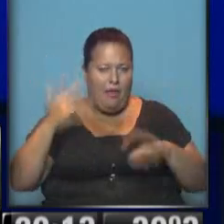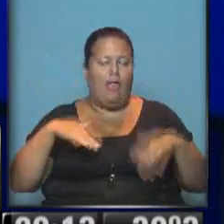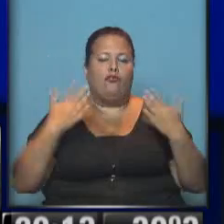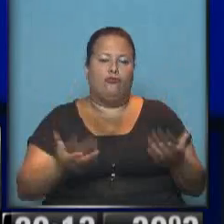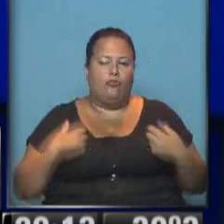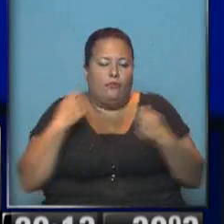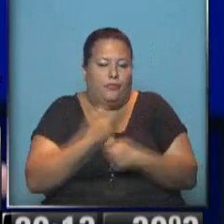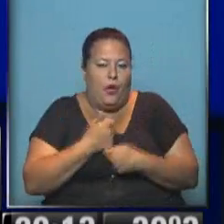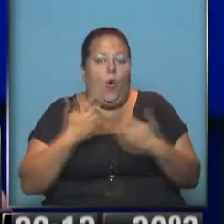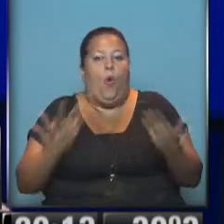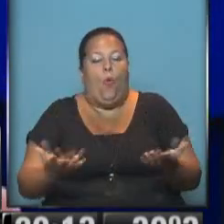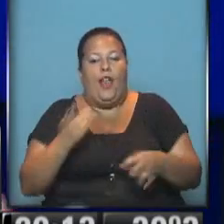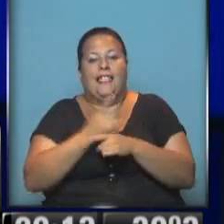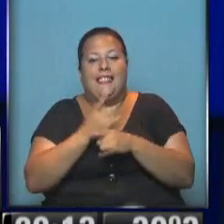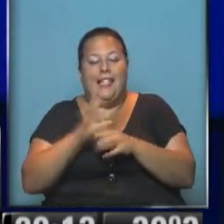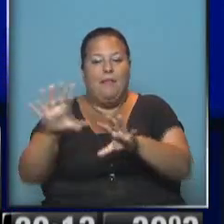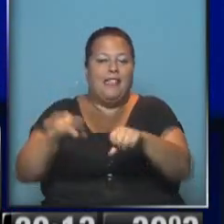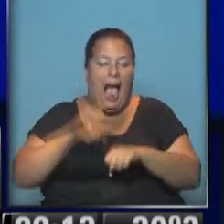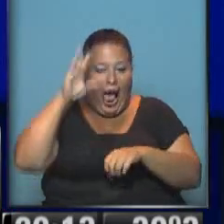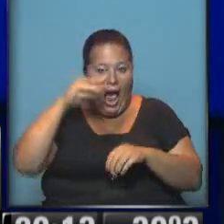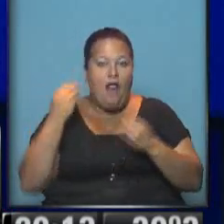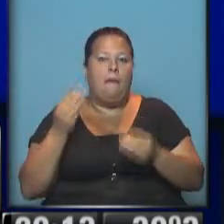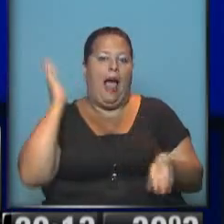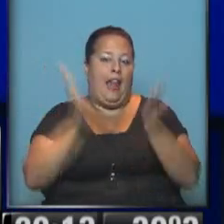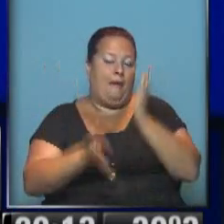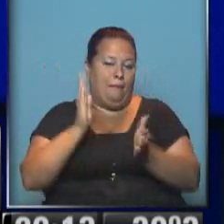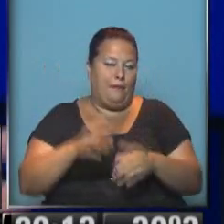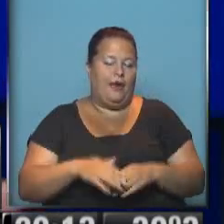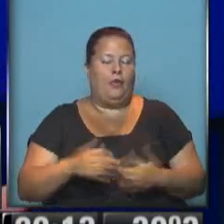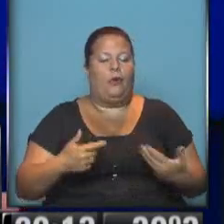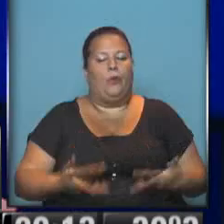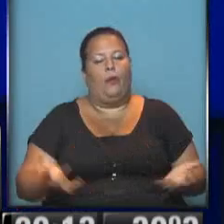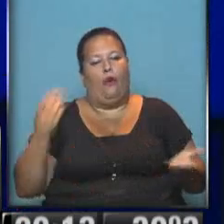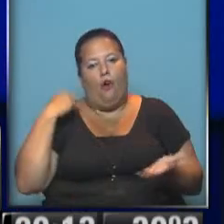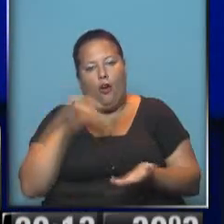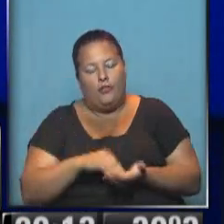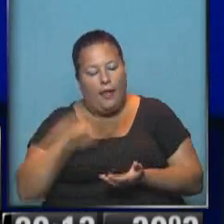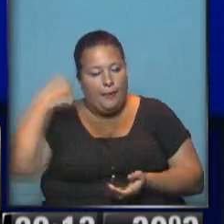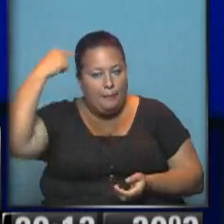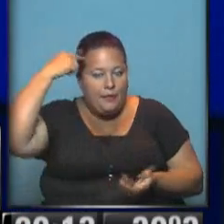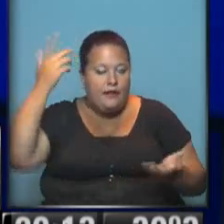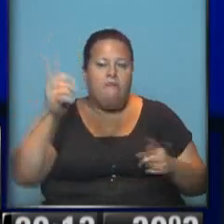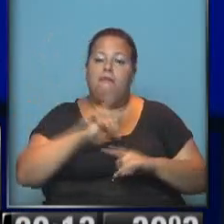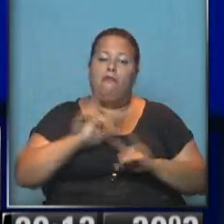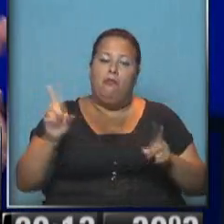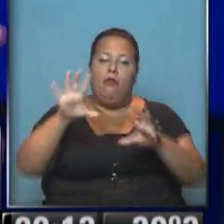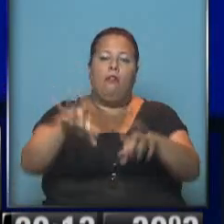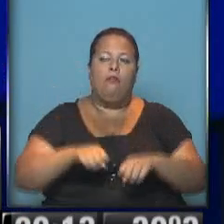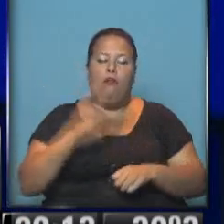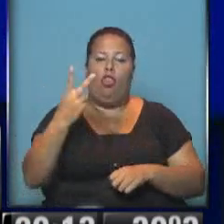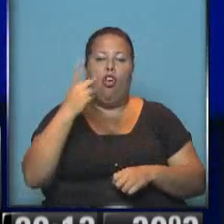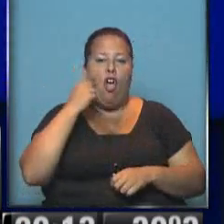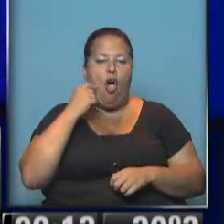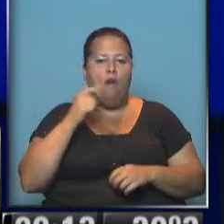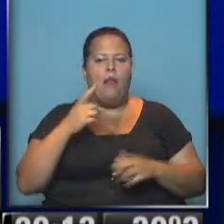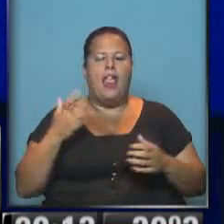yo digo, bueno, como siempre cuando a uno lo sacan de noche es a la tortura, entonces digo, bueno, de nuevo. Y no, me llevaban dos que no